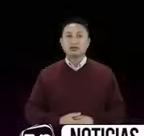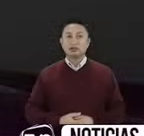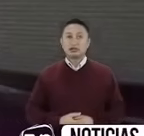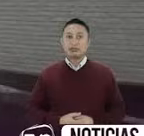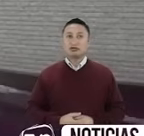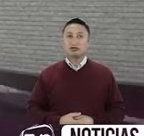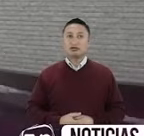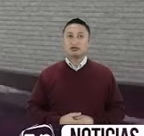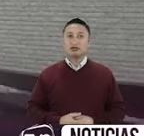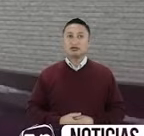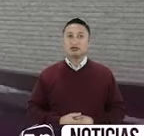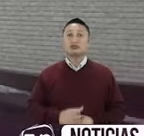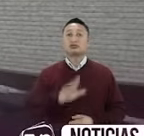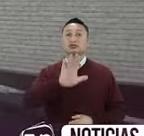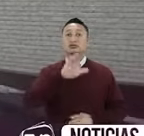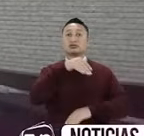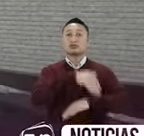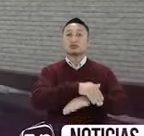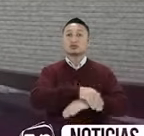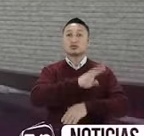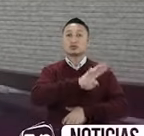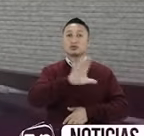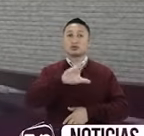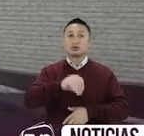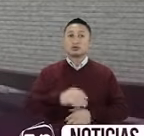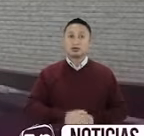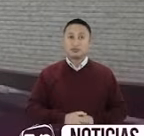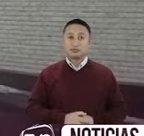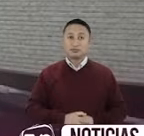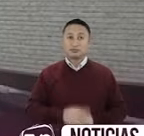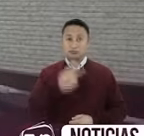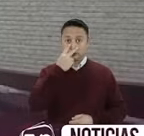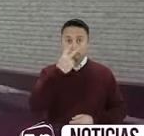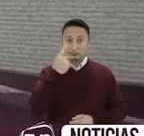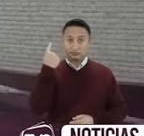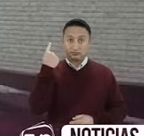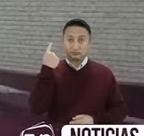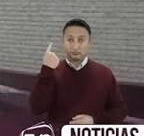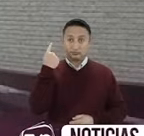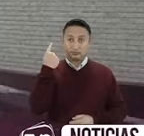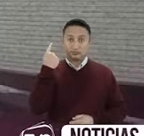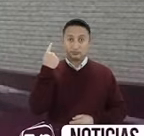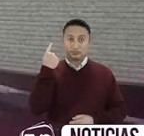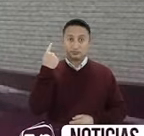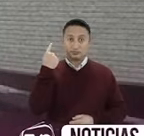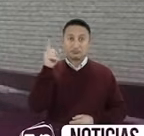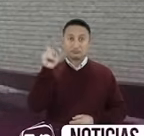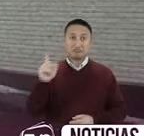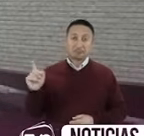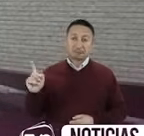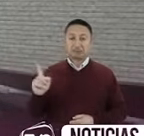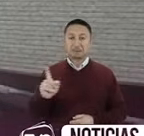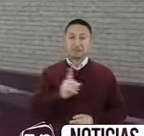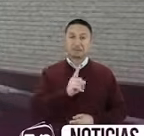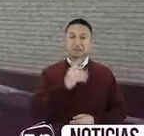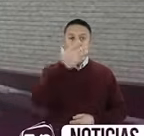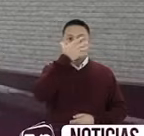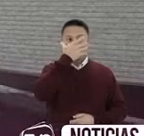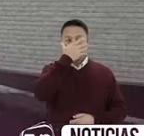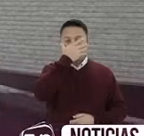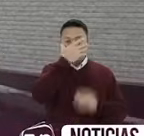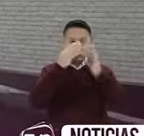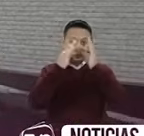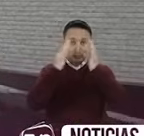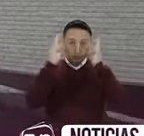será a las 5:45. Fíjese, por esta vía baja un desconocido cubierto el rostro con mascarilla y